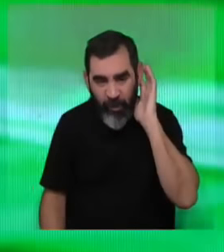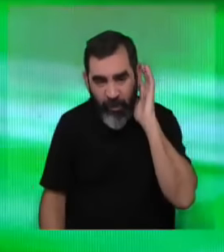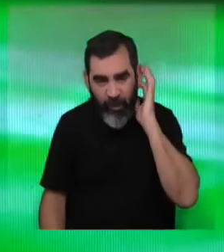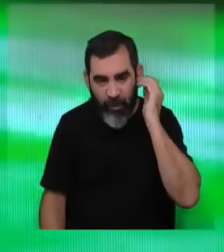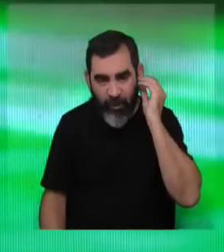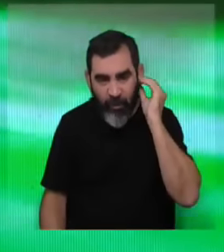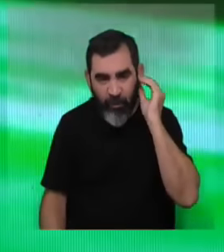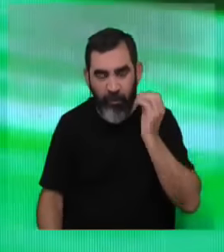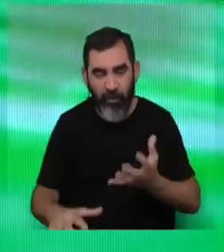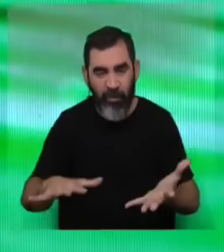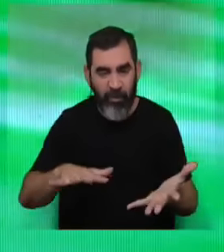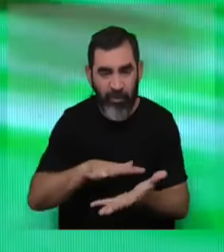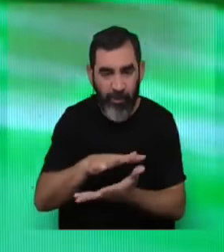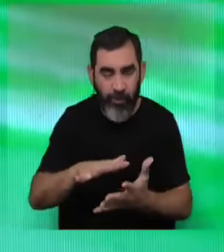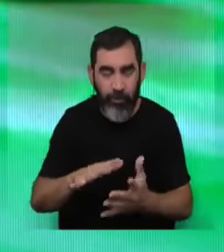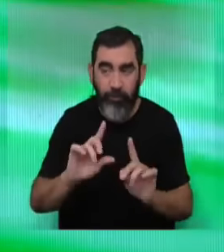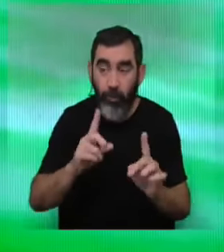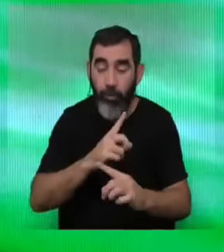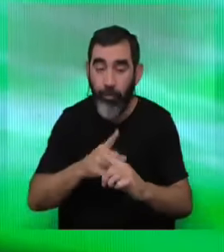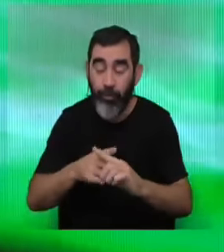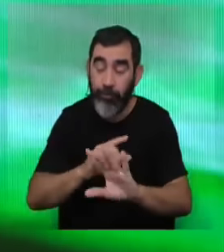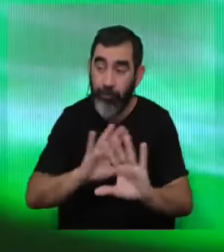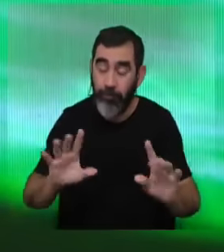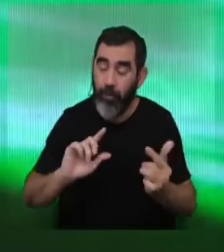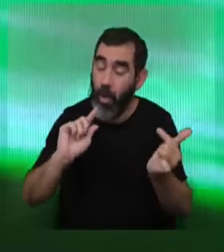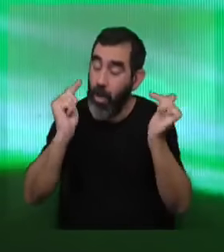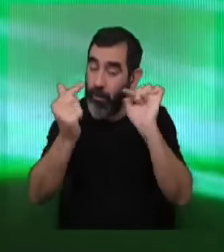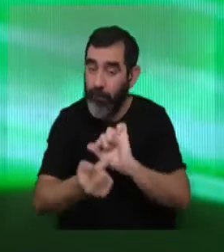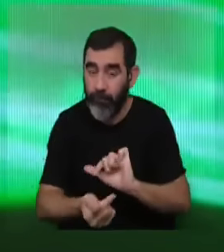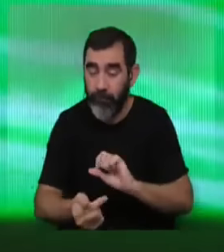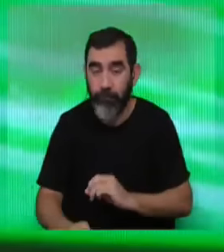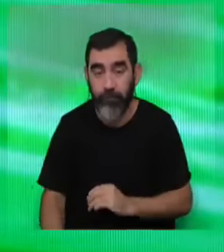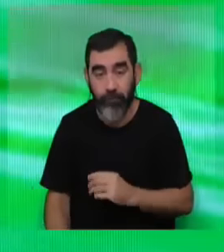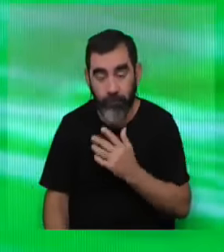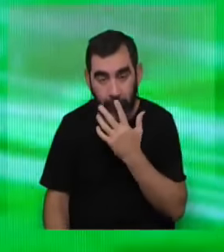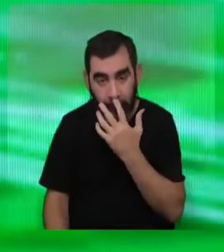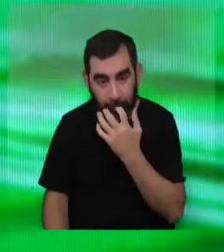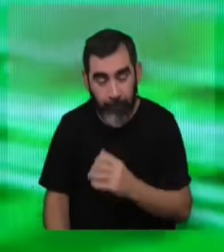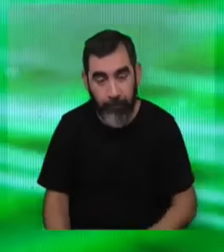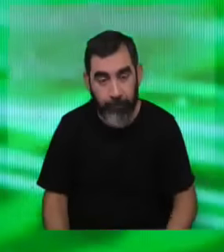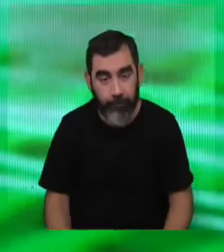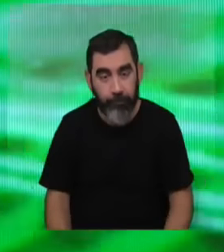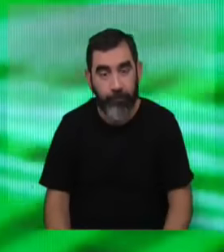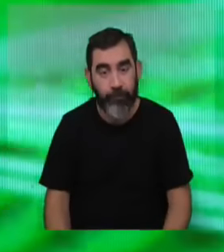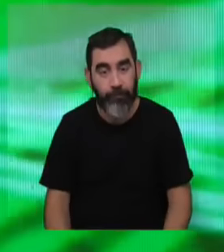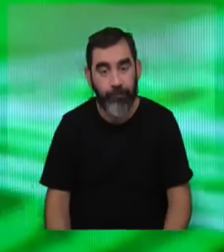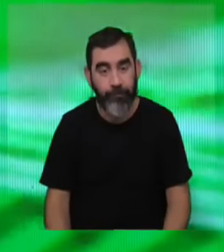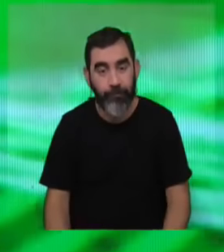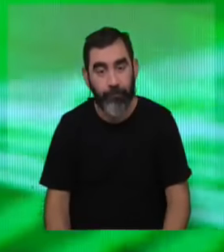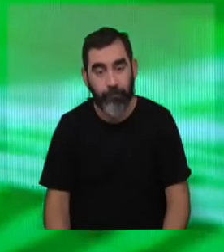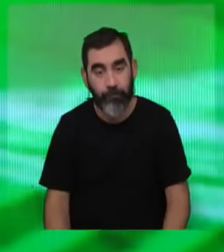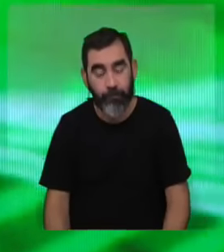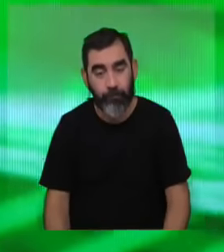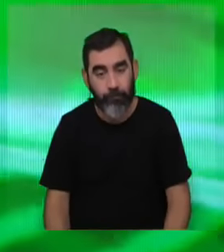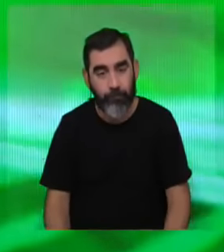el panorama no es el más al ageo al contrario Este creo que venimos cada